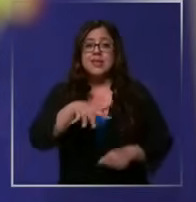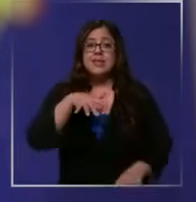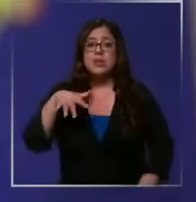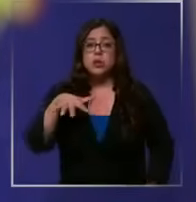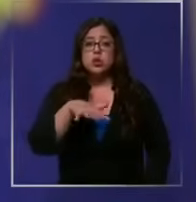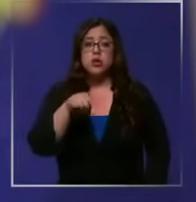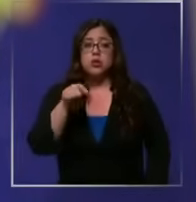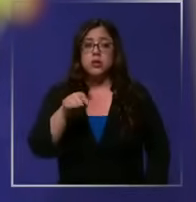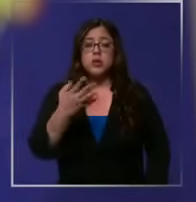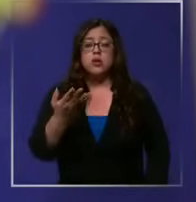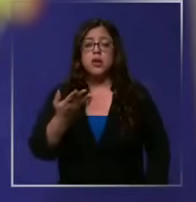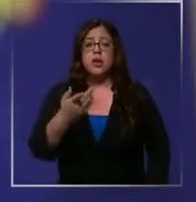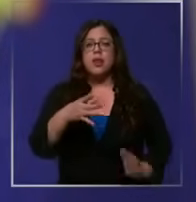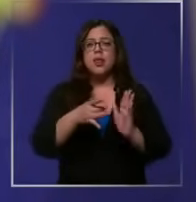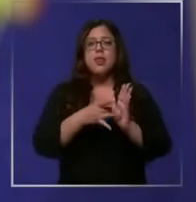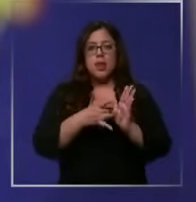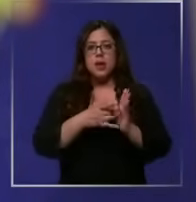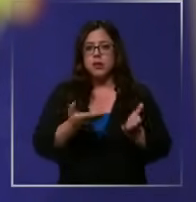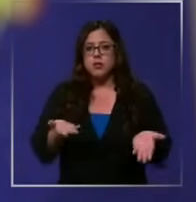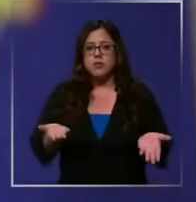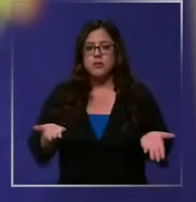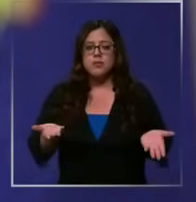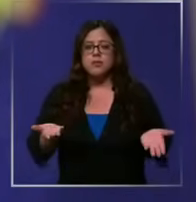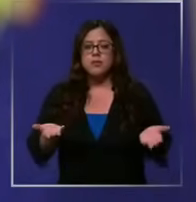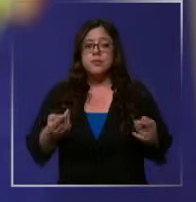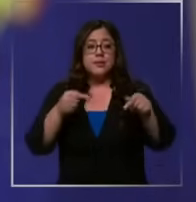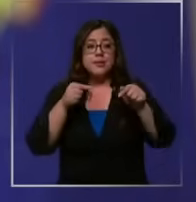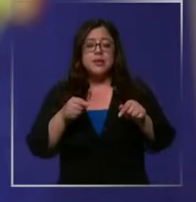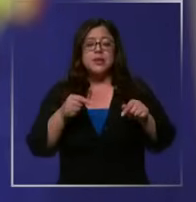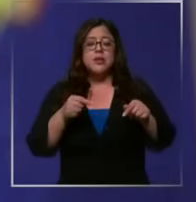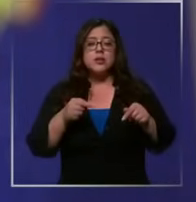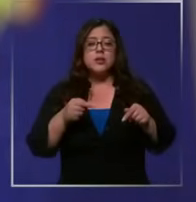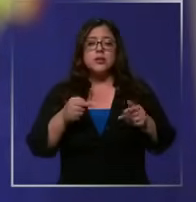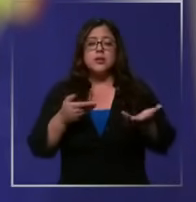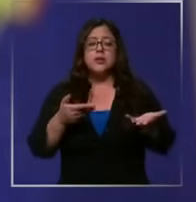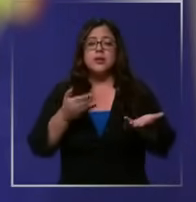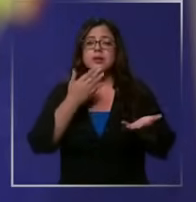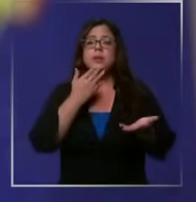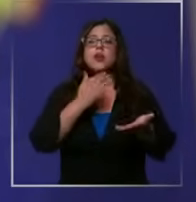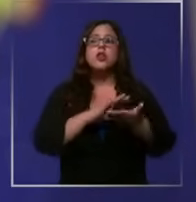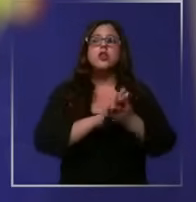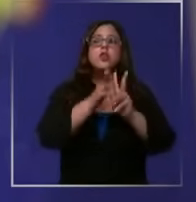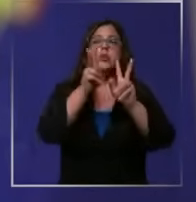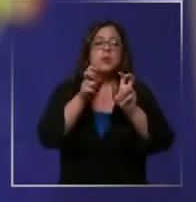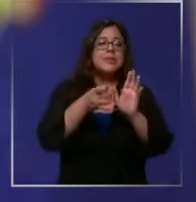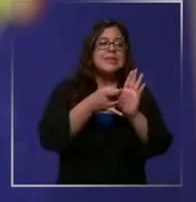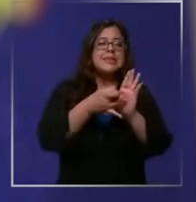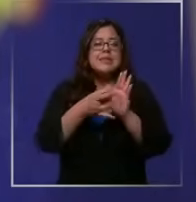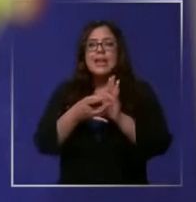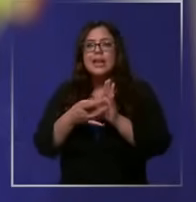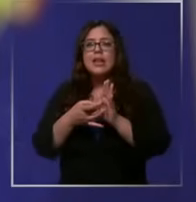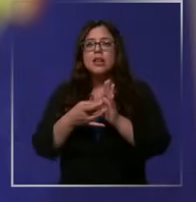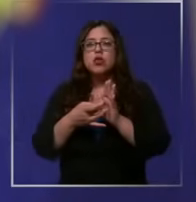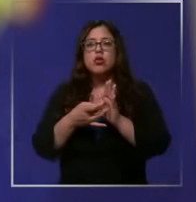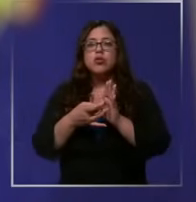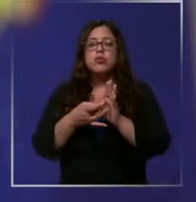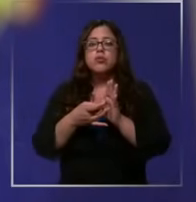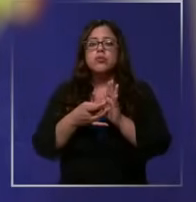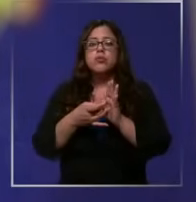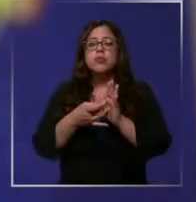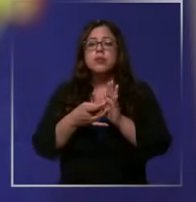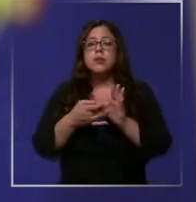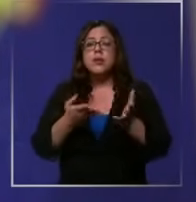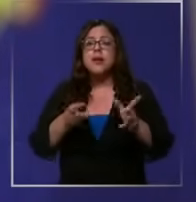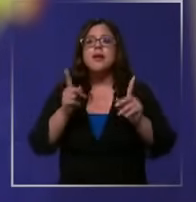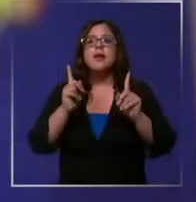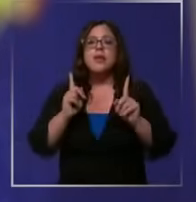situaciones, estamos frente a un delito. Y ese delito y todo lo que implica la comisión de un delito o la imputación de un delito